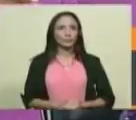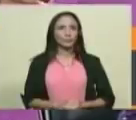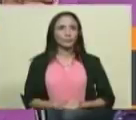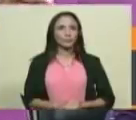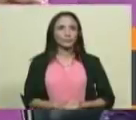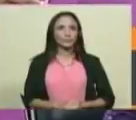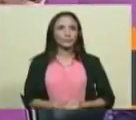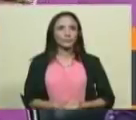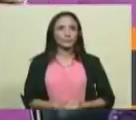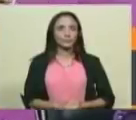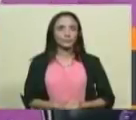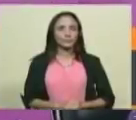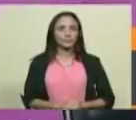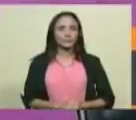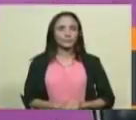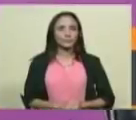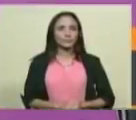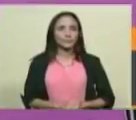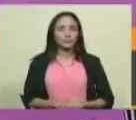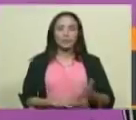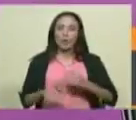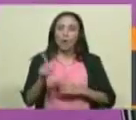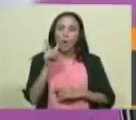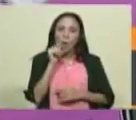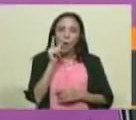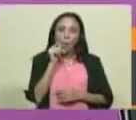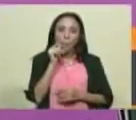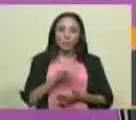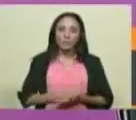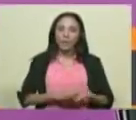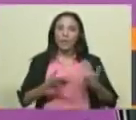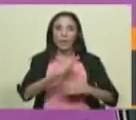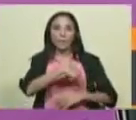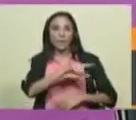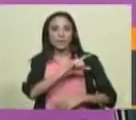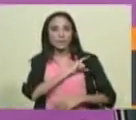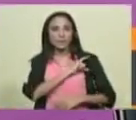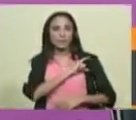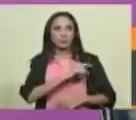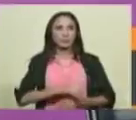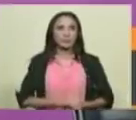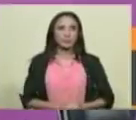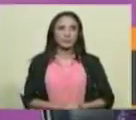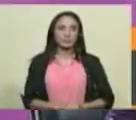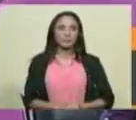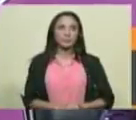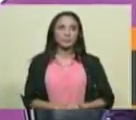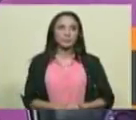Maestro, portavoz del Frente Antiimperialista de España.